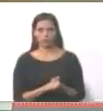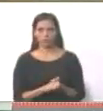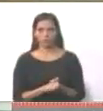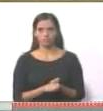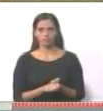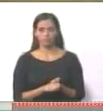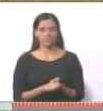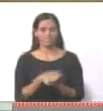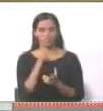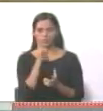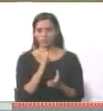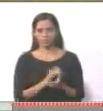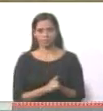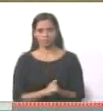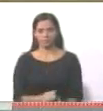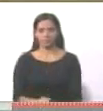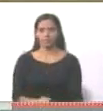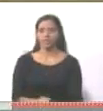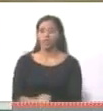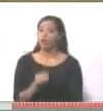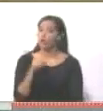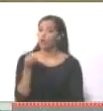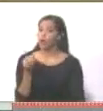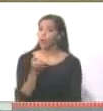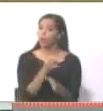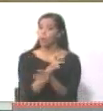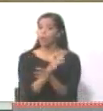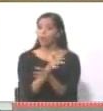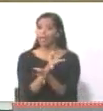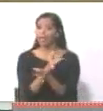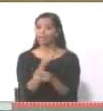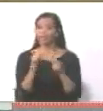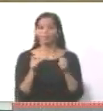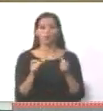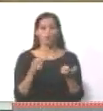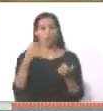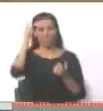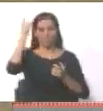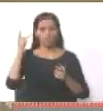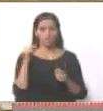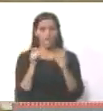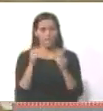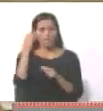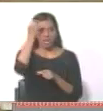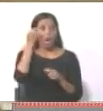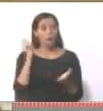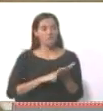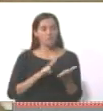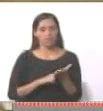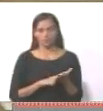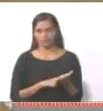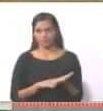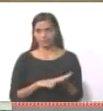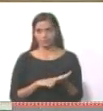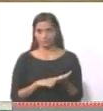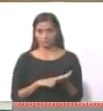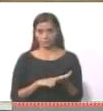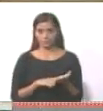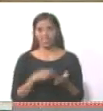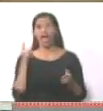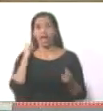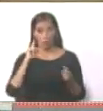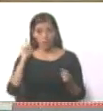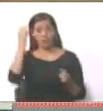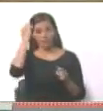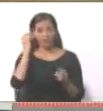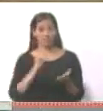¡Qué desastre! ¿Cómo juegan ellos con la psiqui? Y hay gente que a lo mejor está pensando que eso es verdad. A lo mejor está pensando